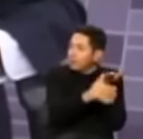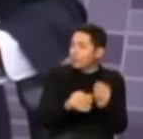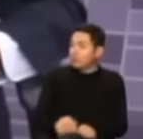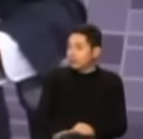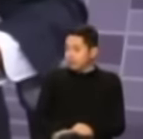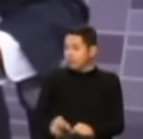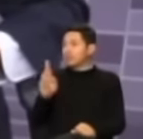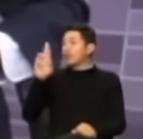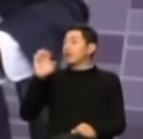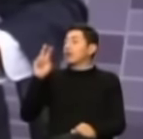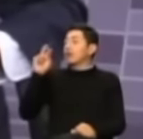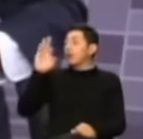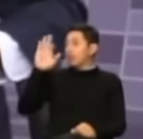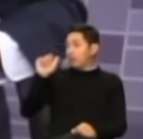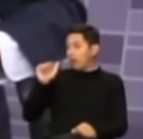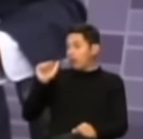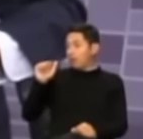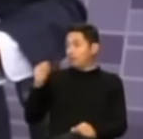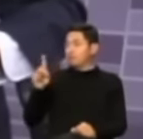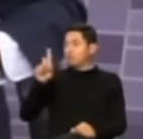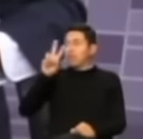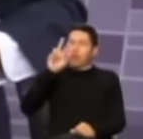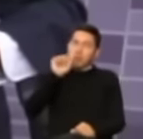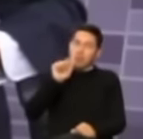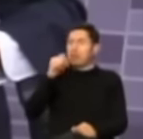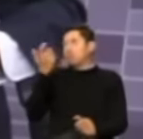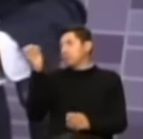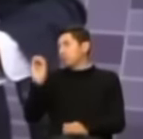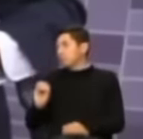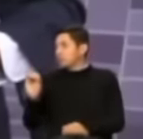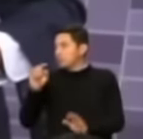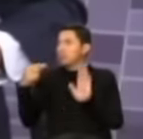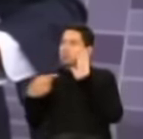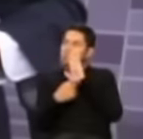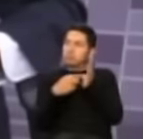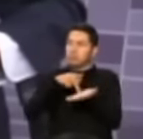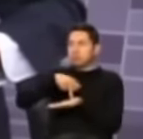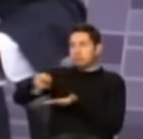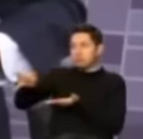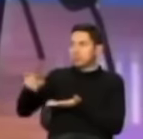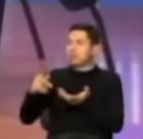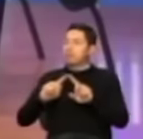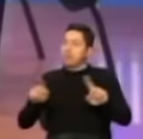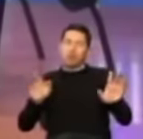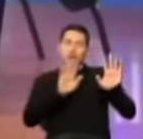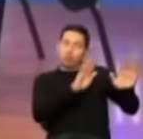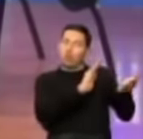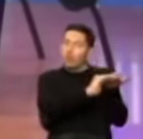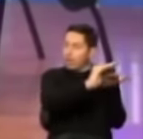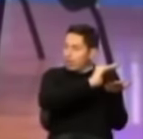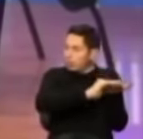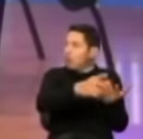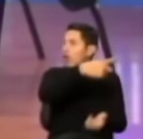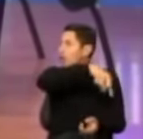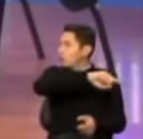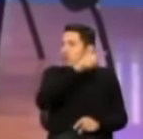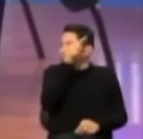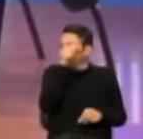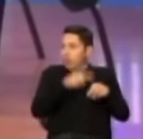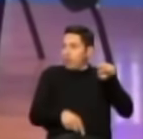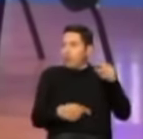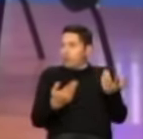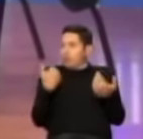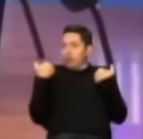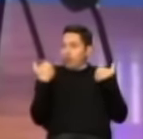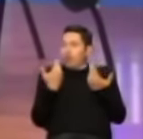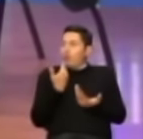renta. Tenían que pagar el impuesto a la renta hasta ahora, hasta finales de abril. Por lo tanto, se está también exonerando del pago del